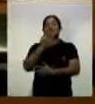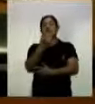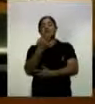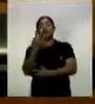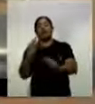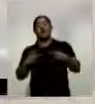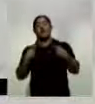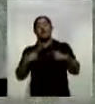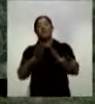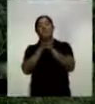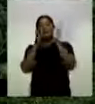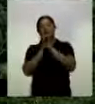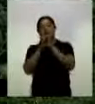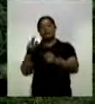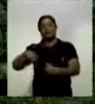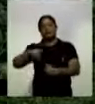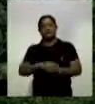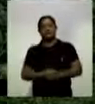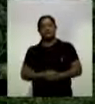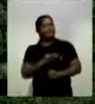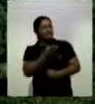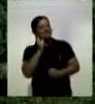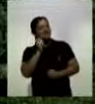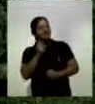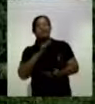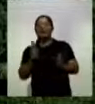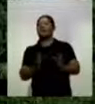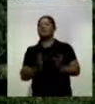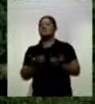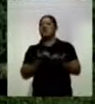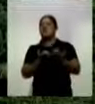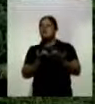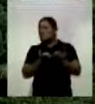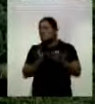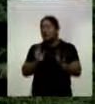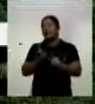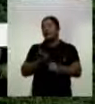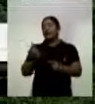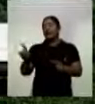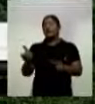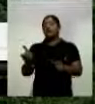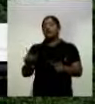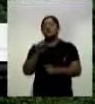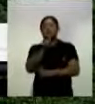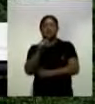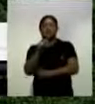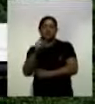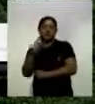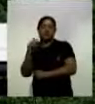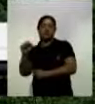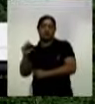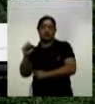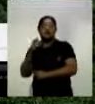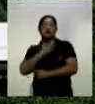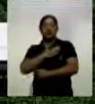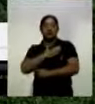54 personas. Fue un ejercicio conjunto con la Secretaría del Trabajo y Previsión Social Federal y nosotros,